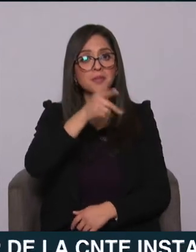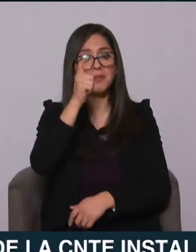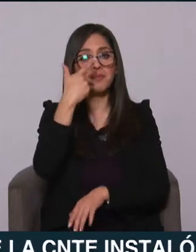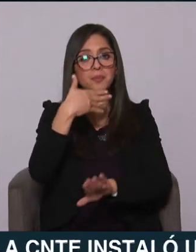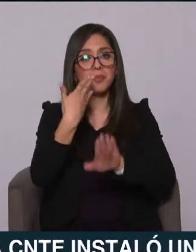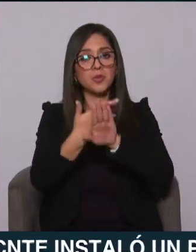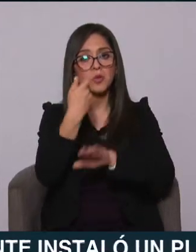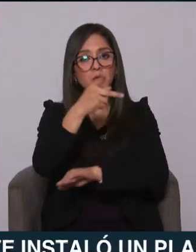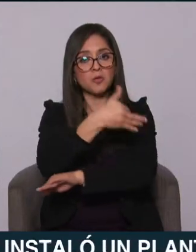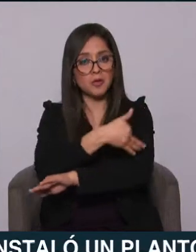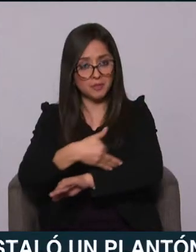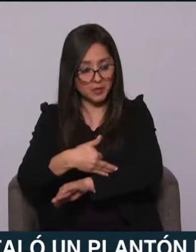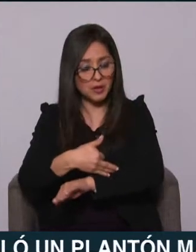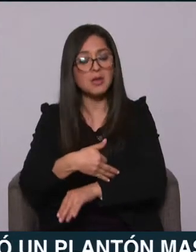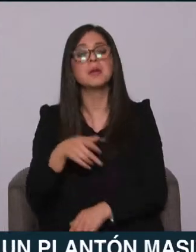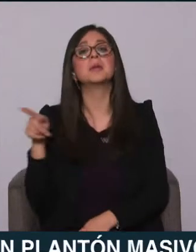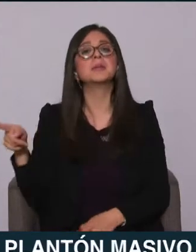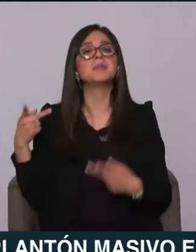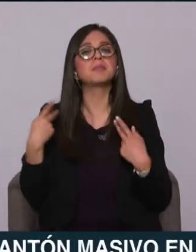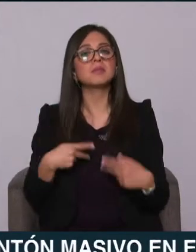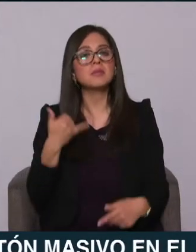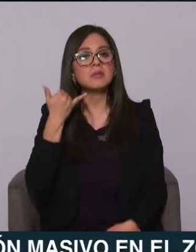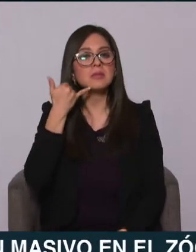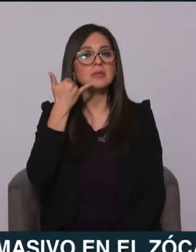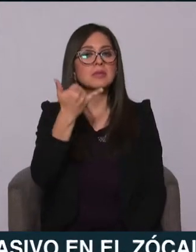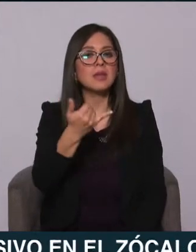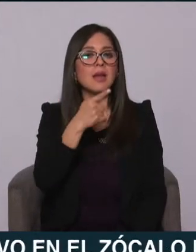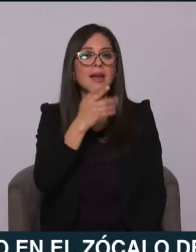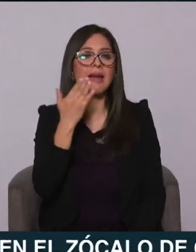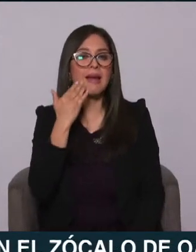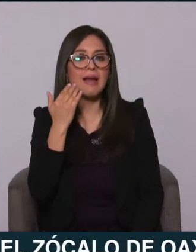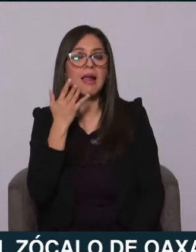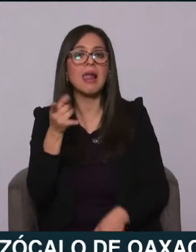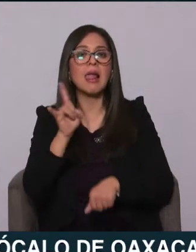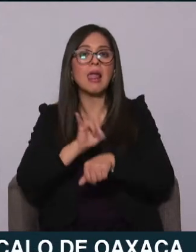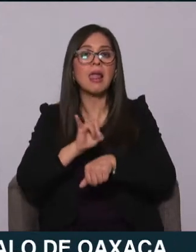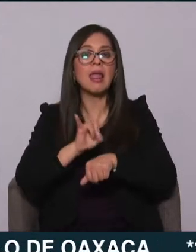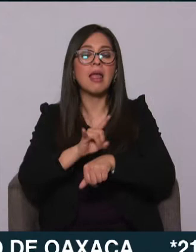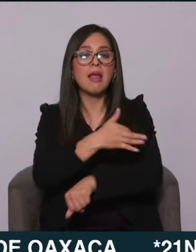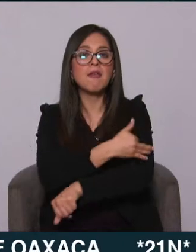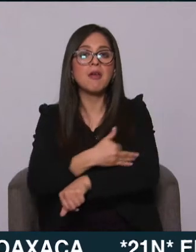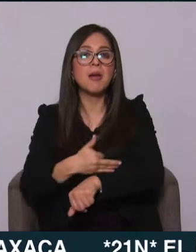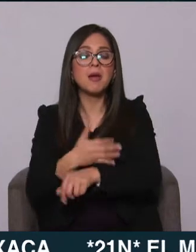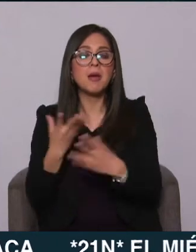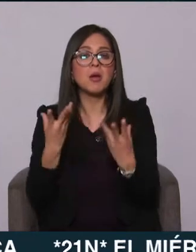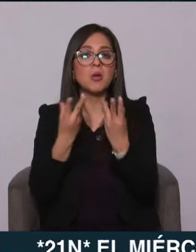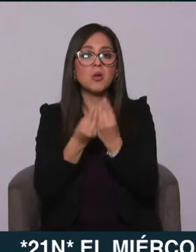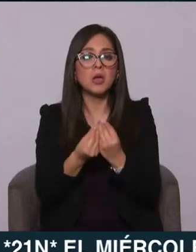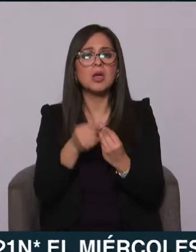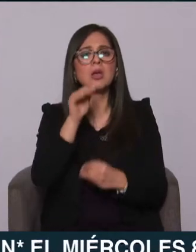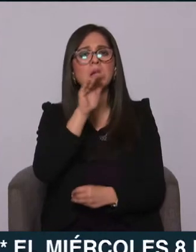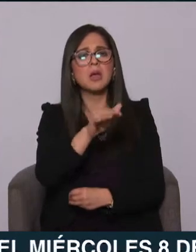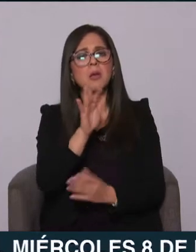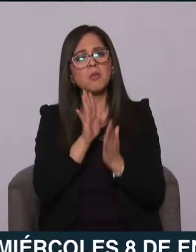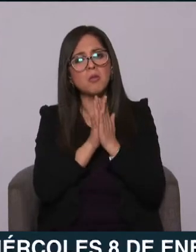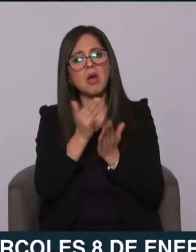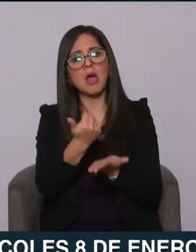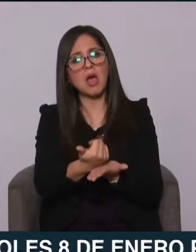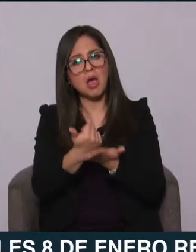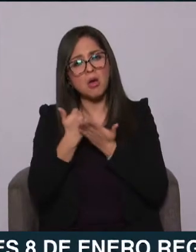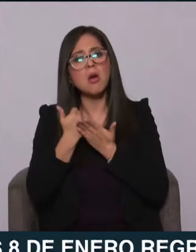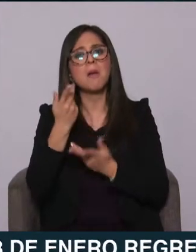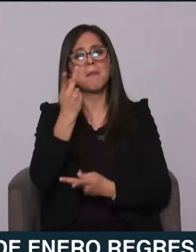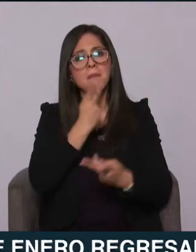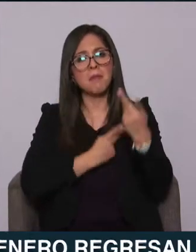los delincuentes usan un tono amigable, se hacen pasar por familiares cercanos de la víctima, le solicitan dinero para resolver